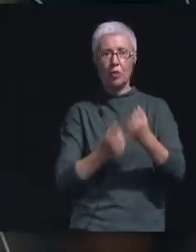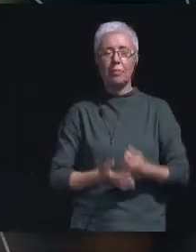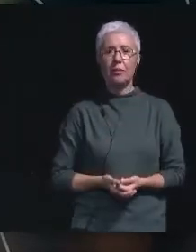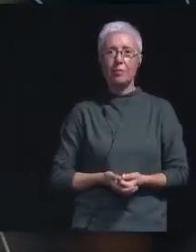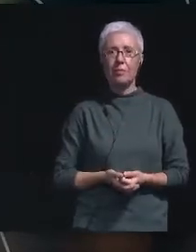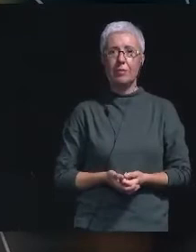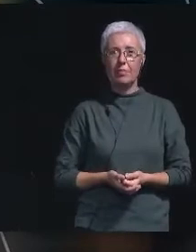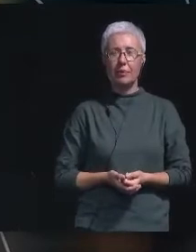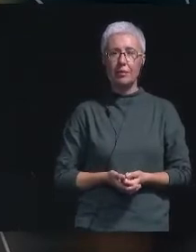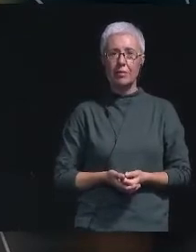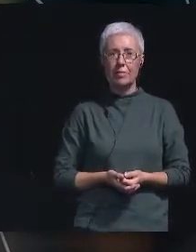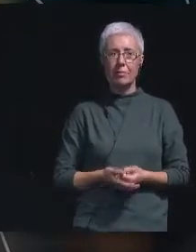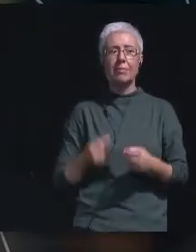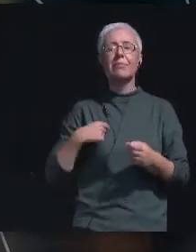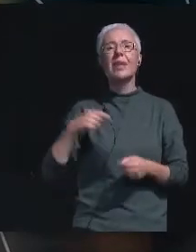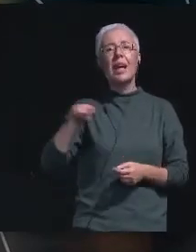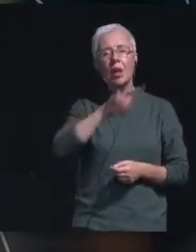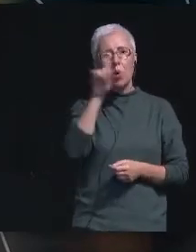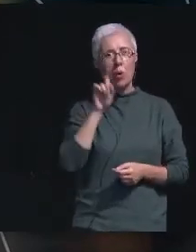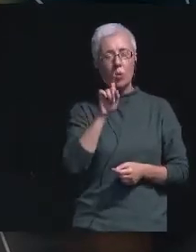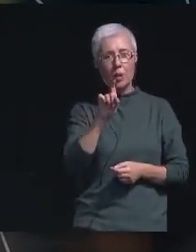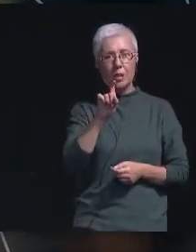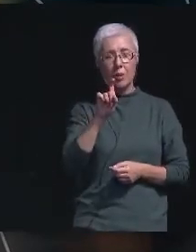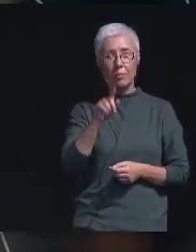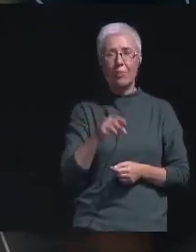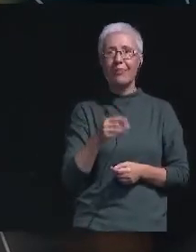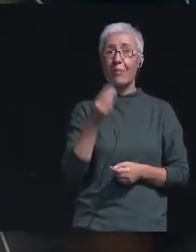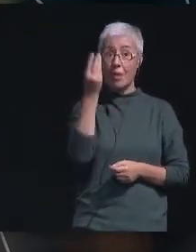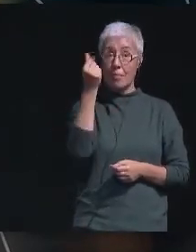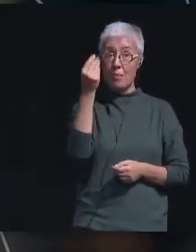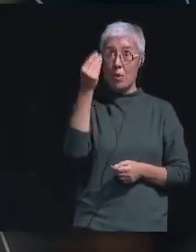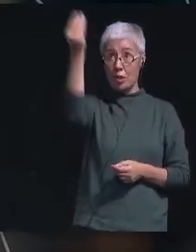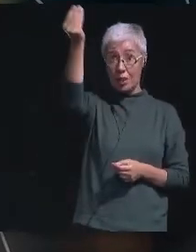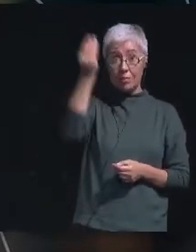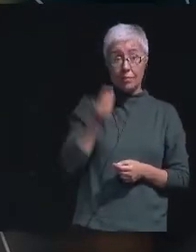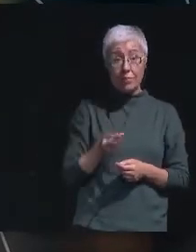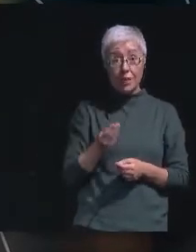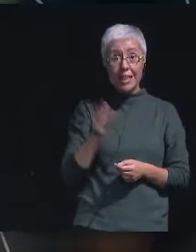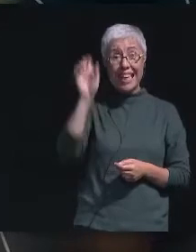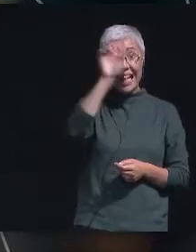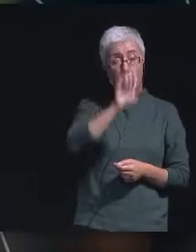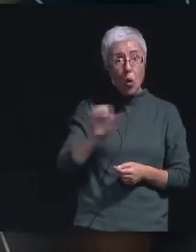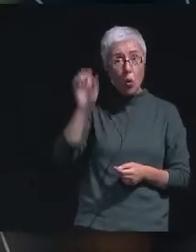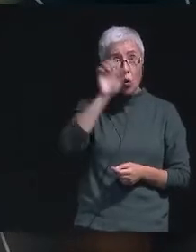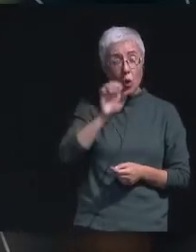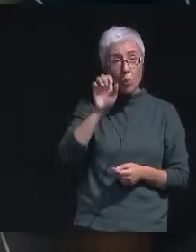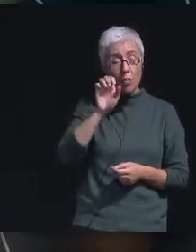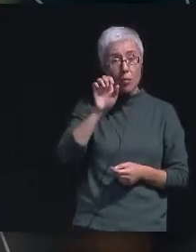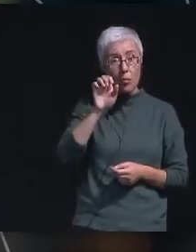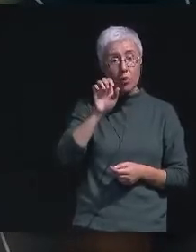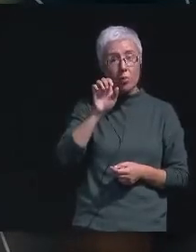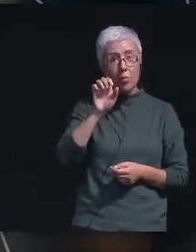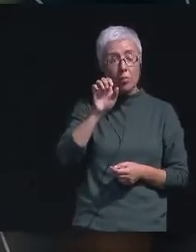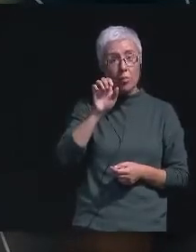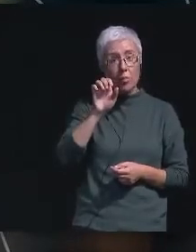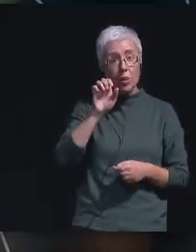Gracias, José. José, una pregunta. ¿A estos fondos de recuperación europea van a poder